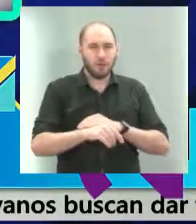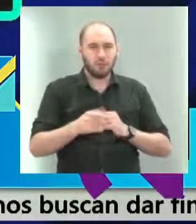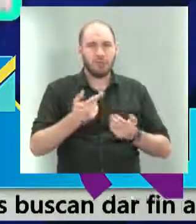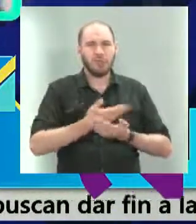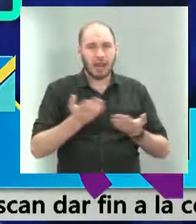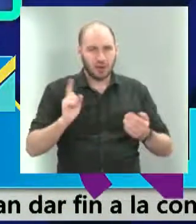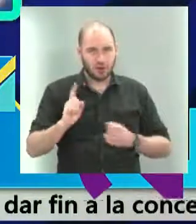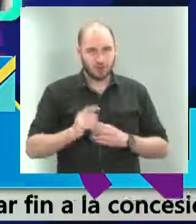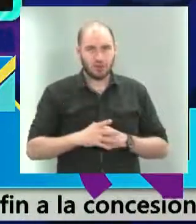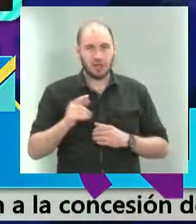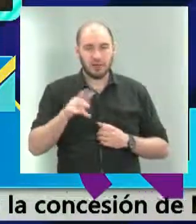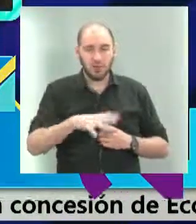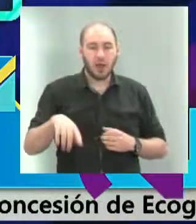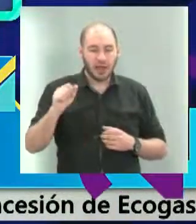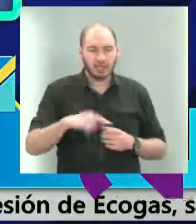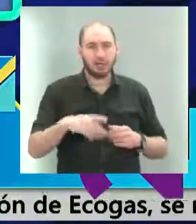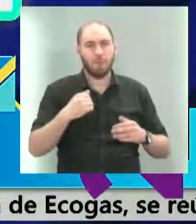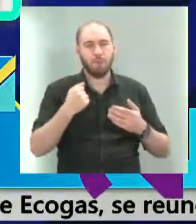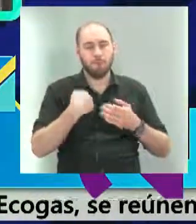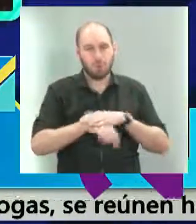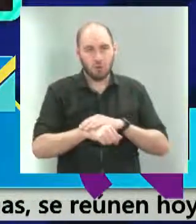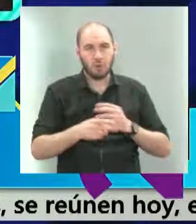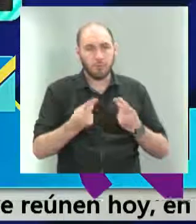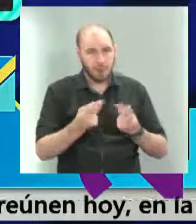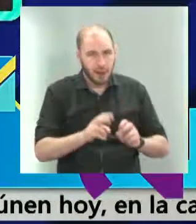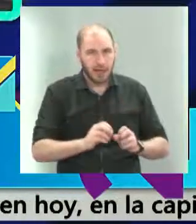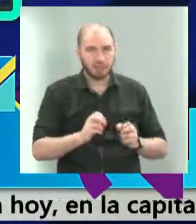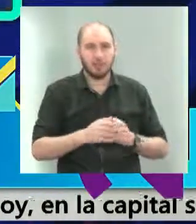sino estos ámbitos de fútbol profesional, donde hay plata,